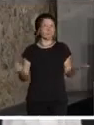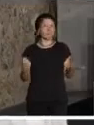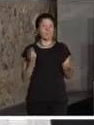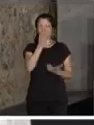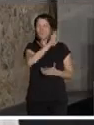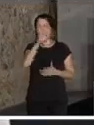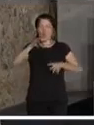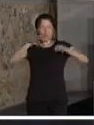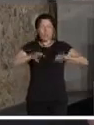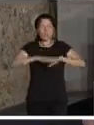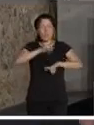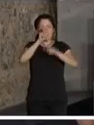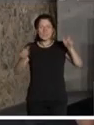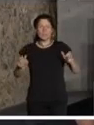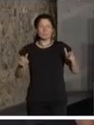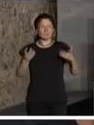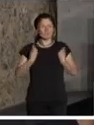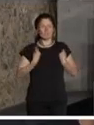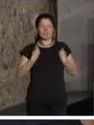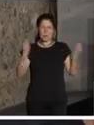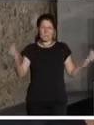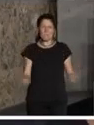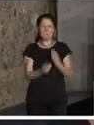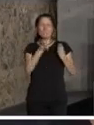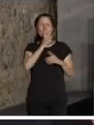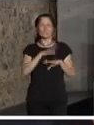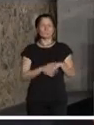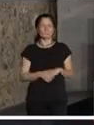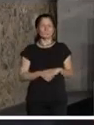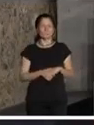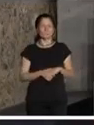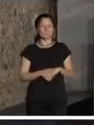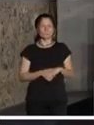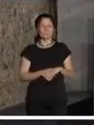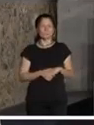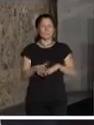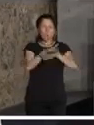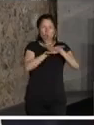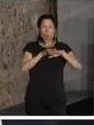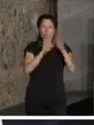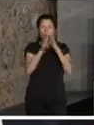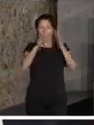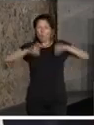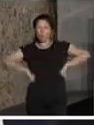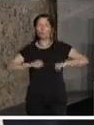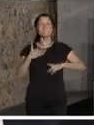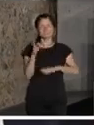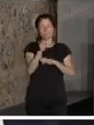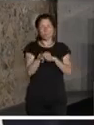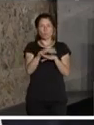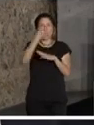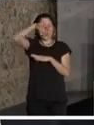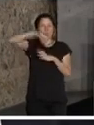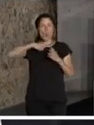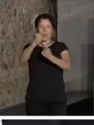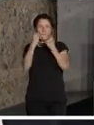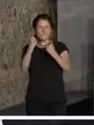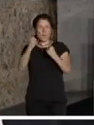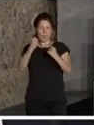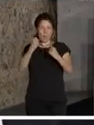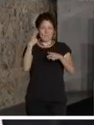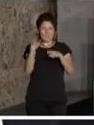garantía para que la gente viva bien que reforzar y cuidar los gobiernos de coalición y la única fuerza